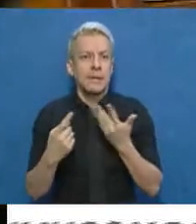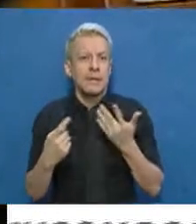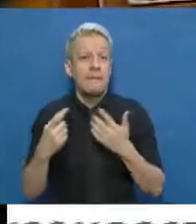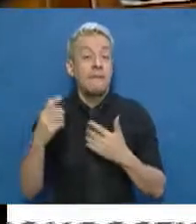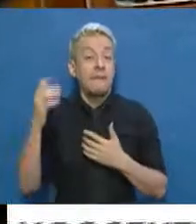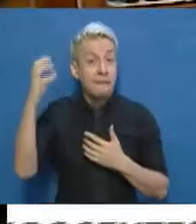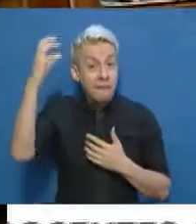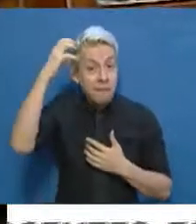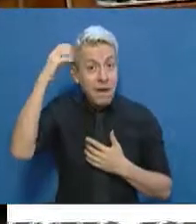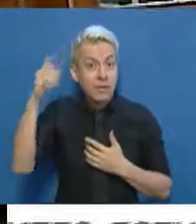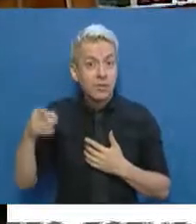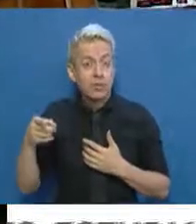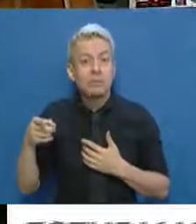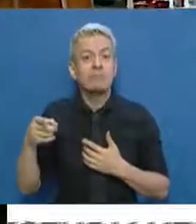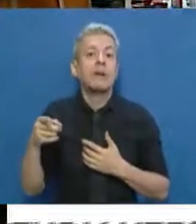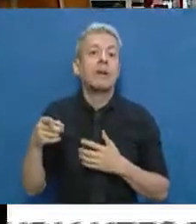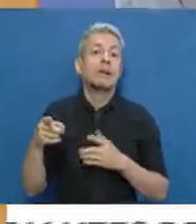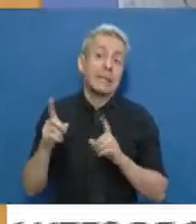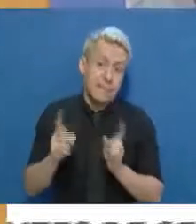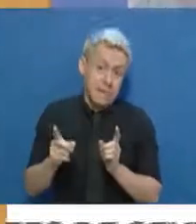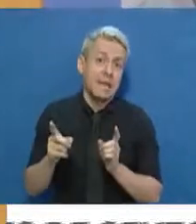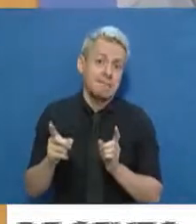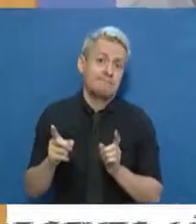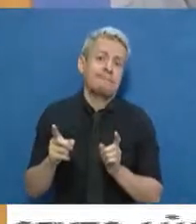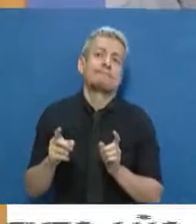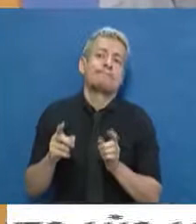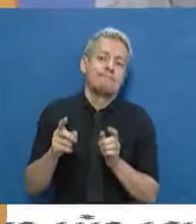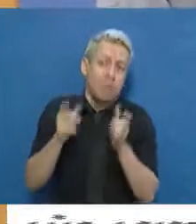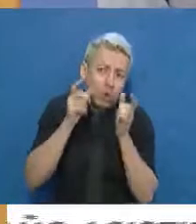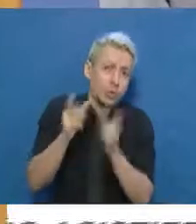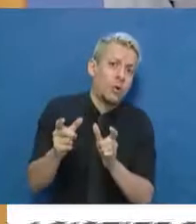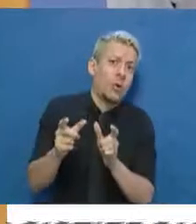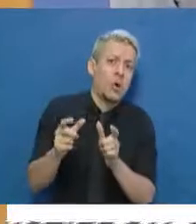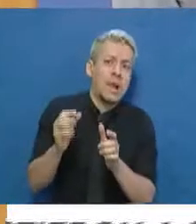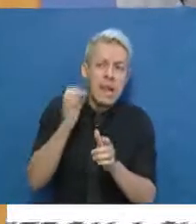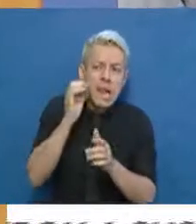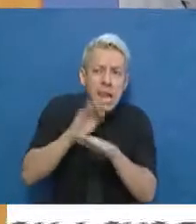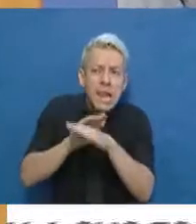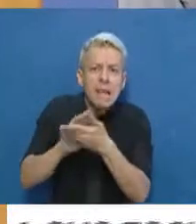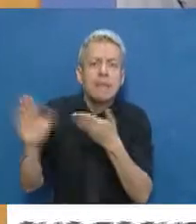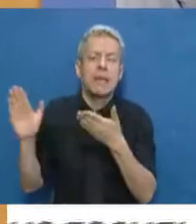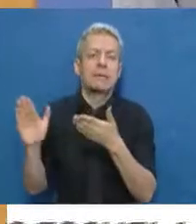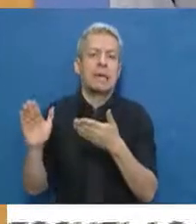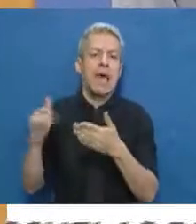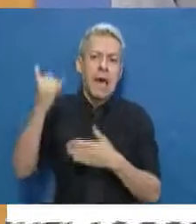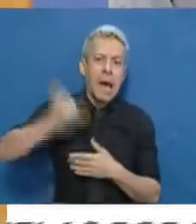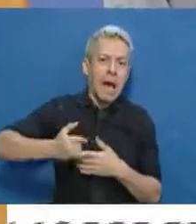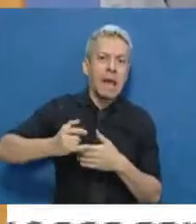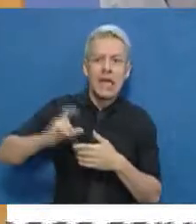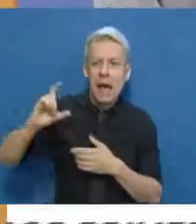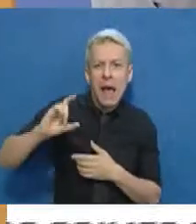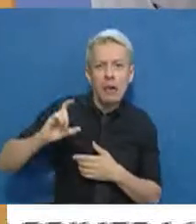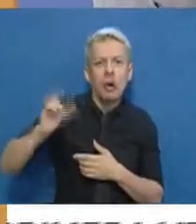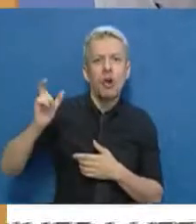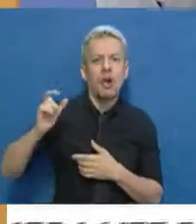baños tienen algunas medidas también relacionadas con la higiene, como la presencia de alcohol en gel. En los patios